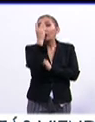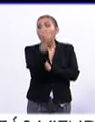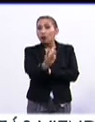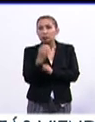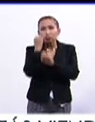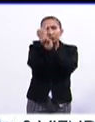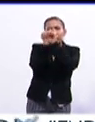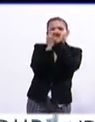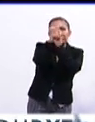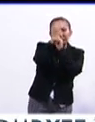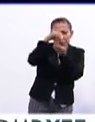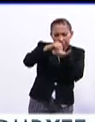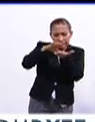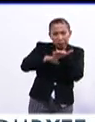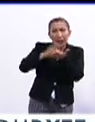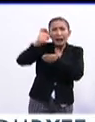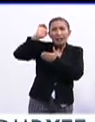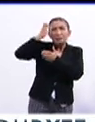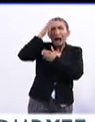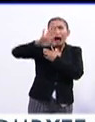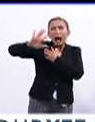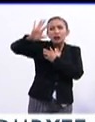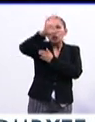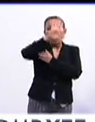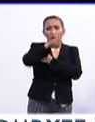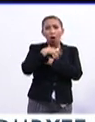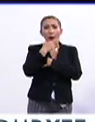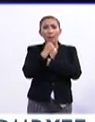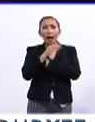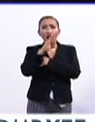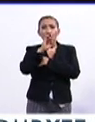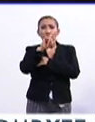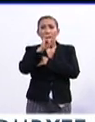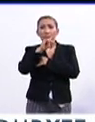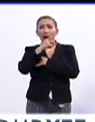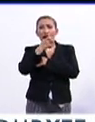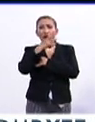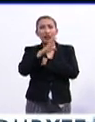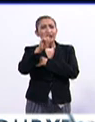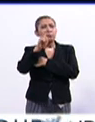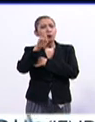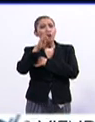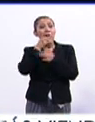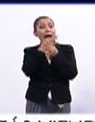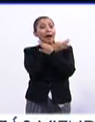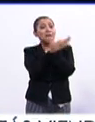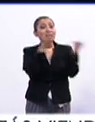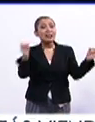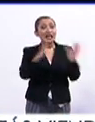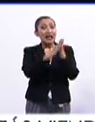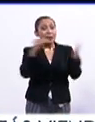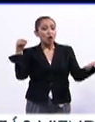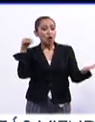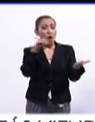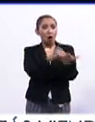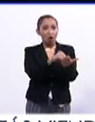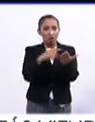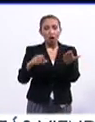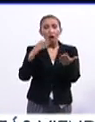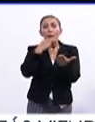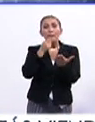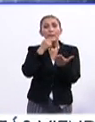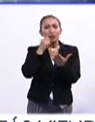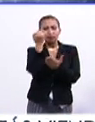las observaciones registradas en el espacio por el cosmic background explorer se dieron a conocer en el libro publicado por el